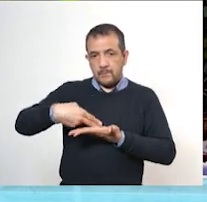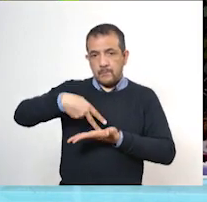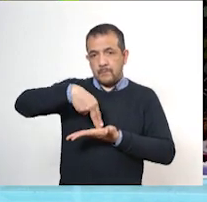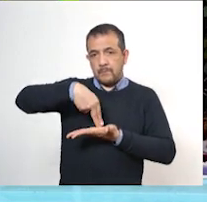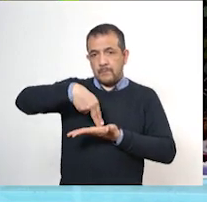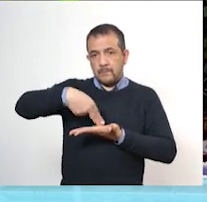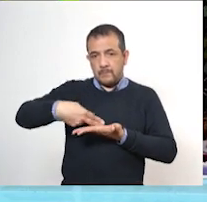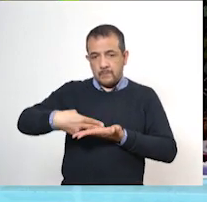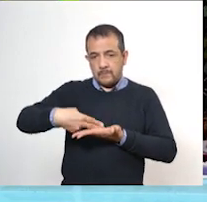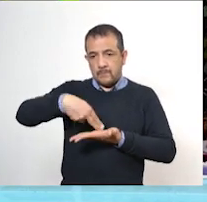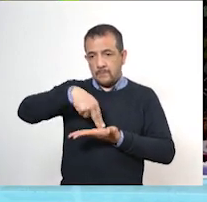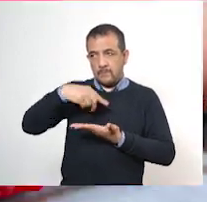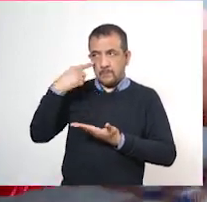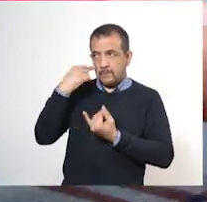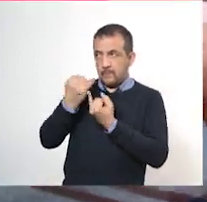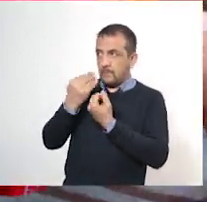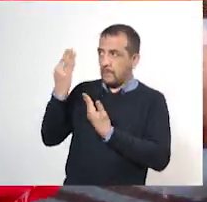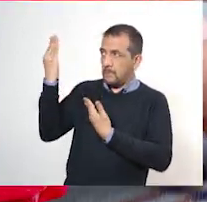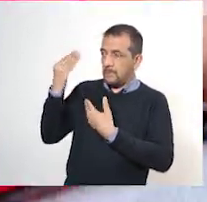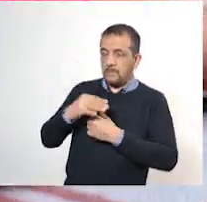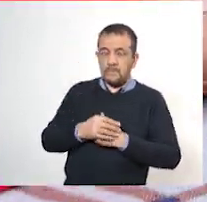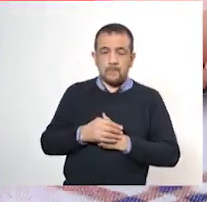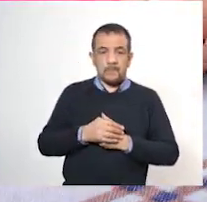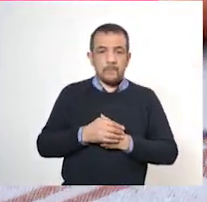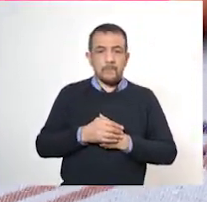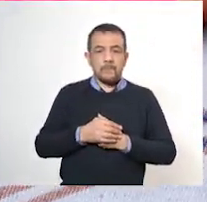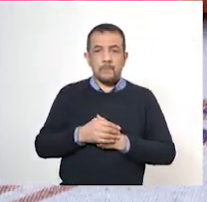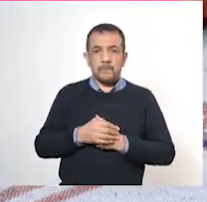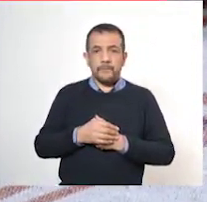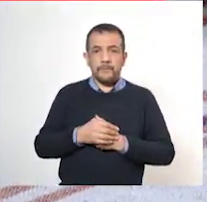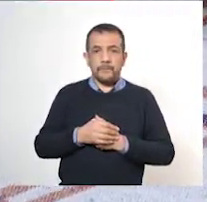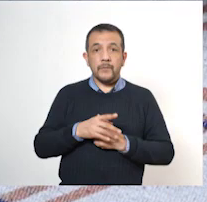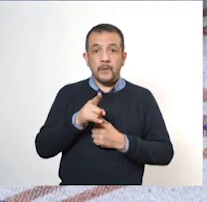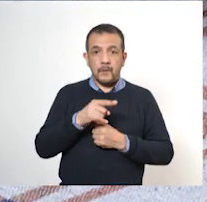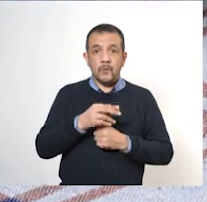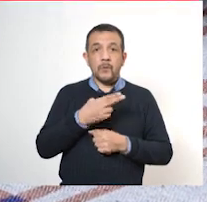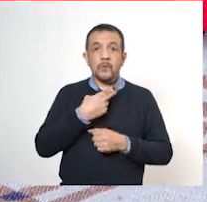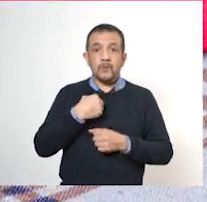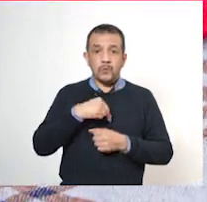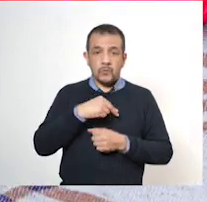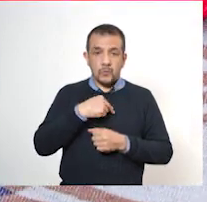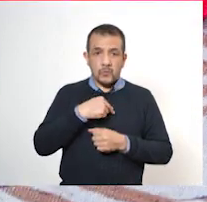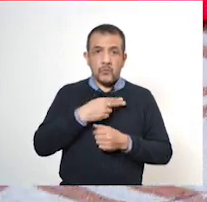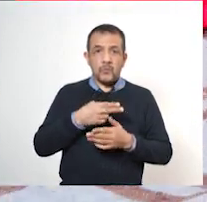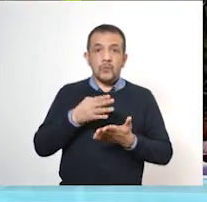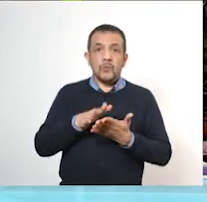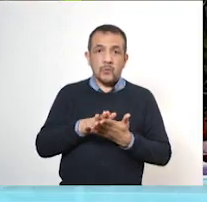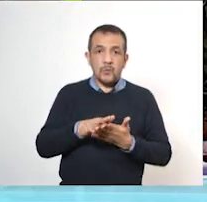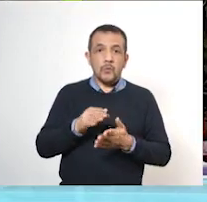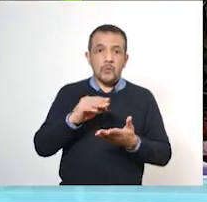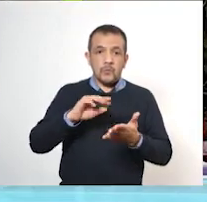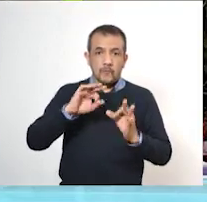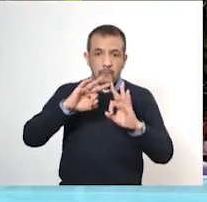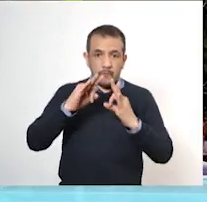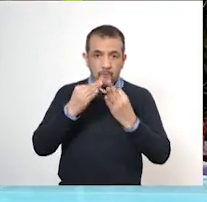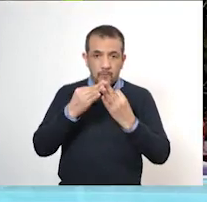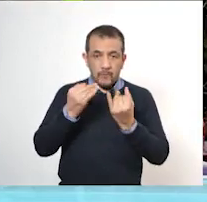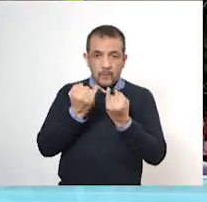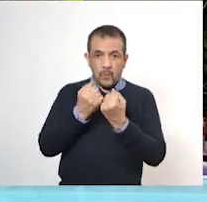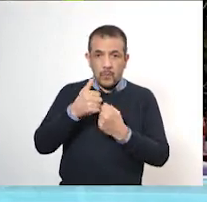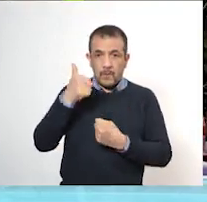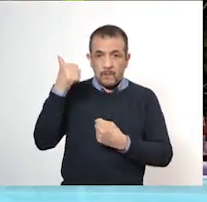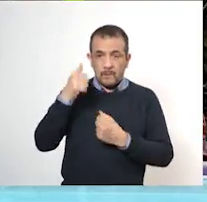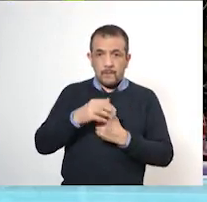una elevación de cadera al mismo tiempo que nuestra mano izquierda. Vamos a poner ya sea nuestros pies en esta posición o uno sobre el